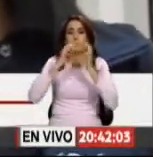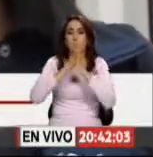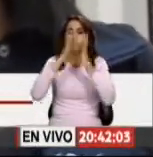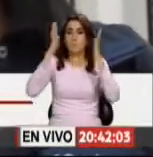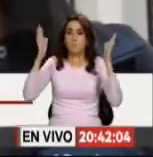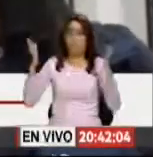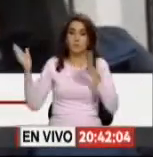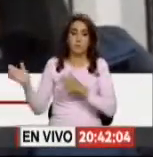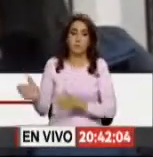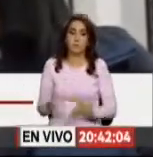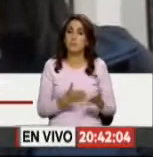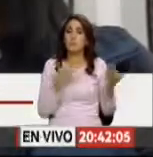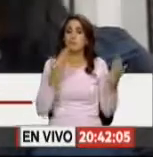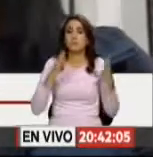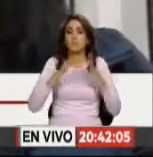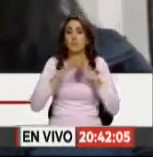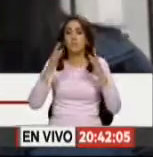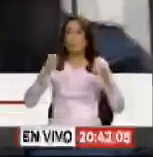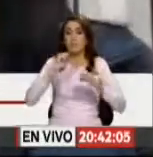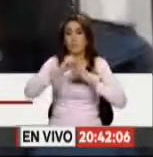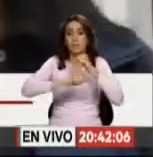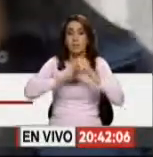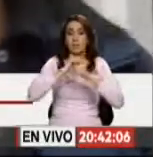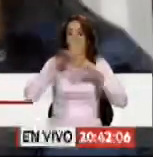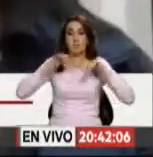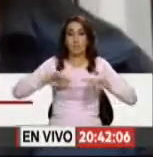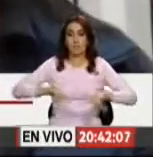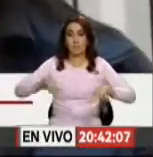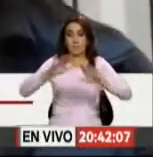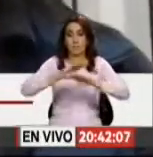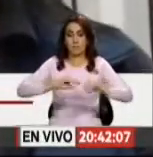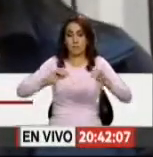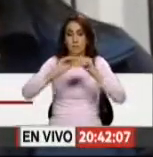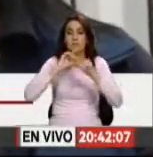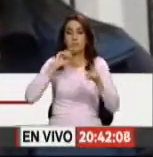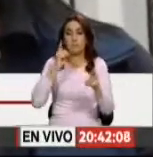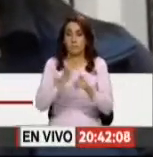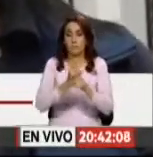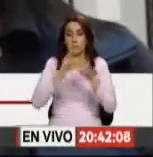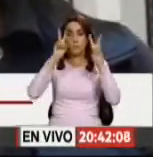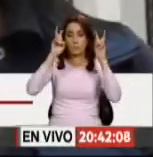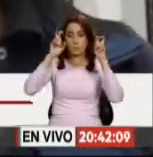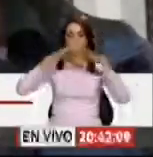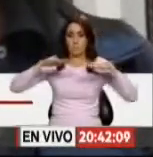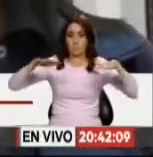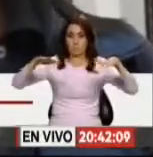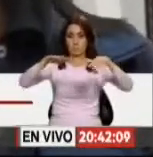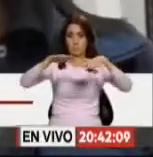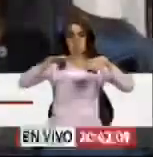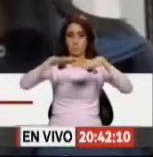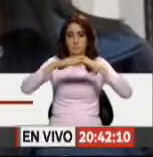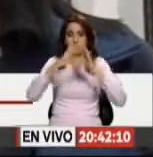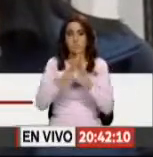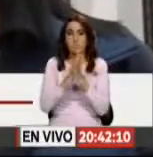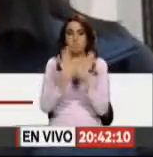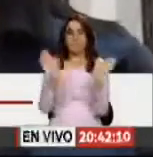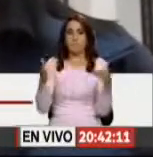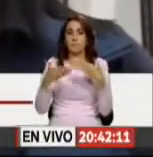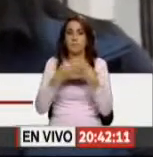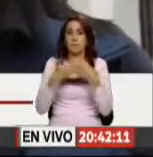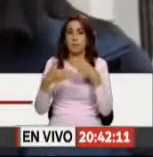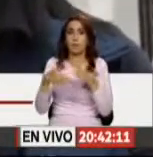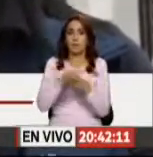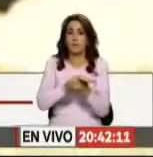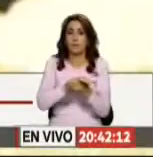va a dejar de atender a muchos niños en el tema específico que ellas lo hacen, que es cubrir las necesidades